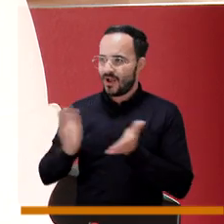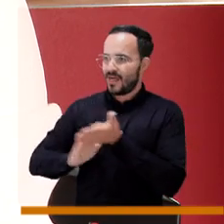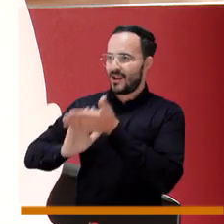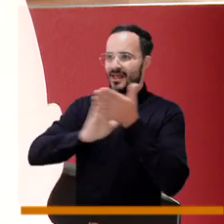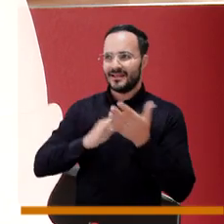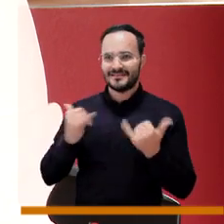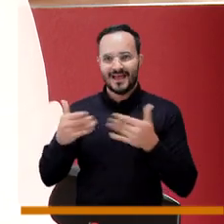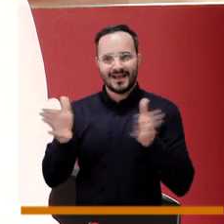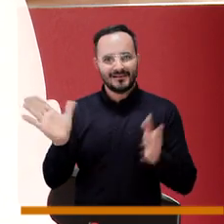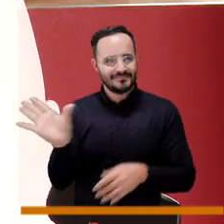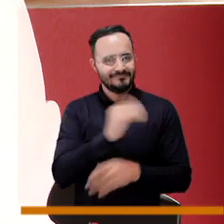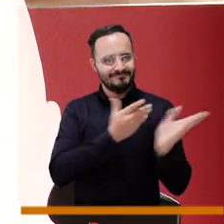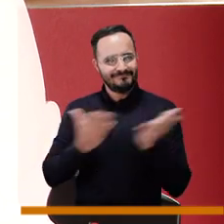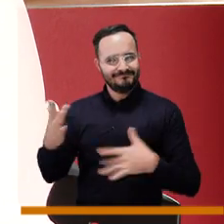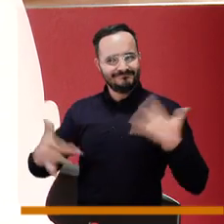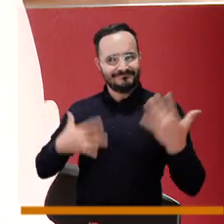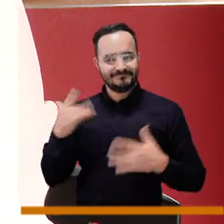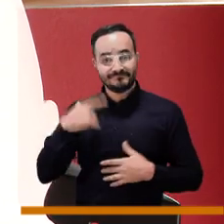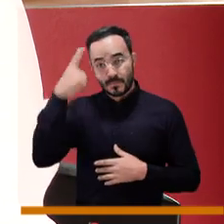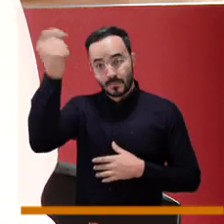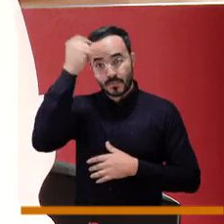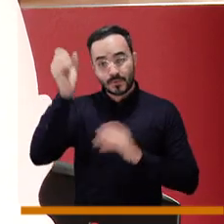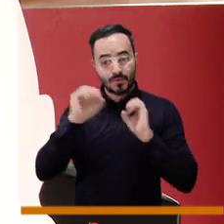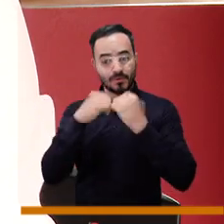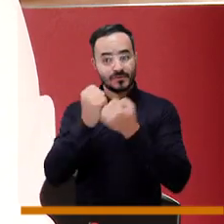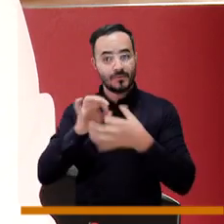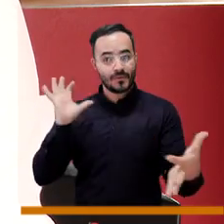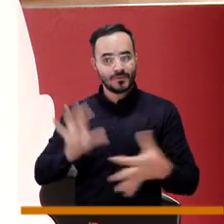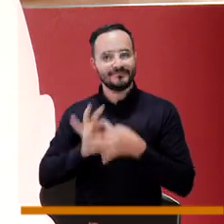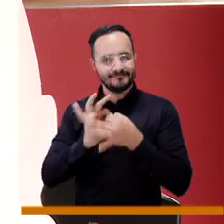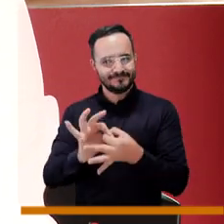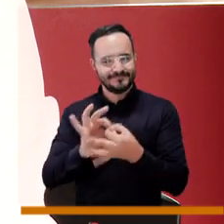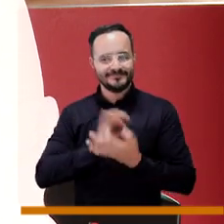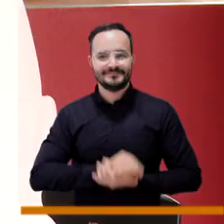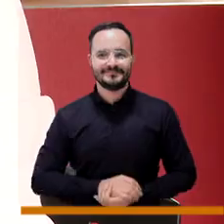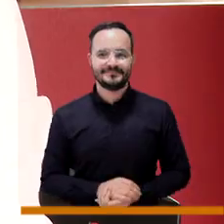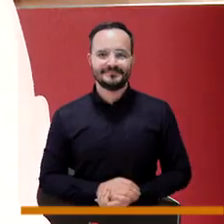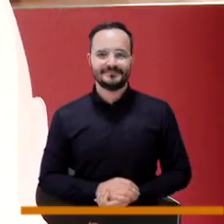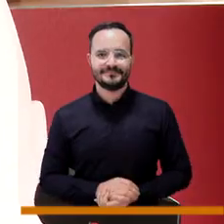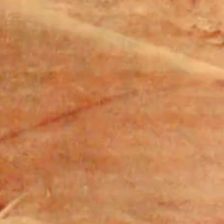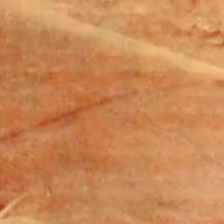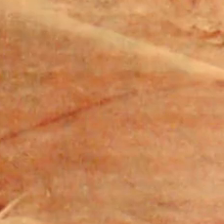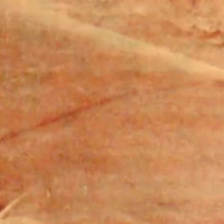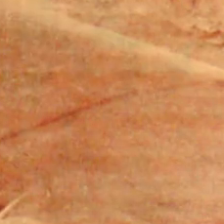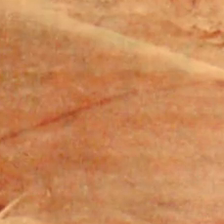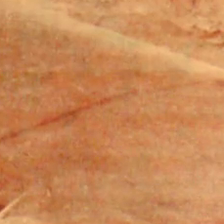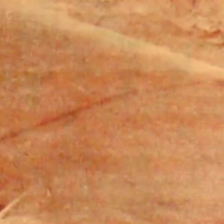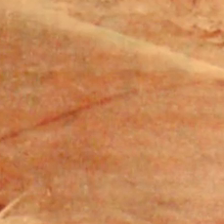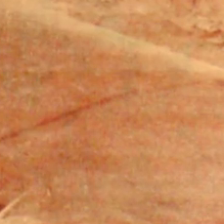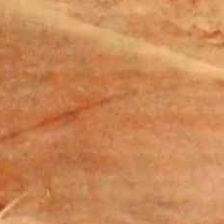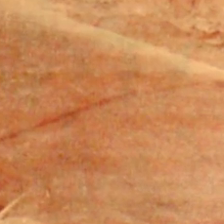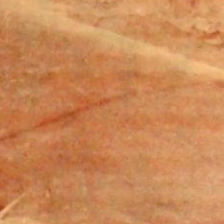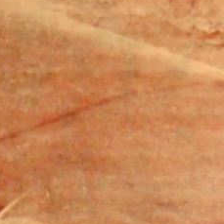en el barrio Manrique, renovado y abierto para todos. Porque el consejo somos tú y yo.